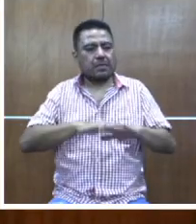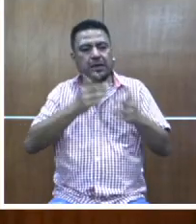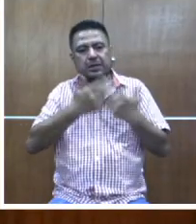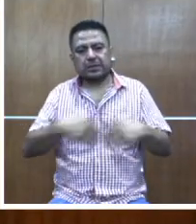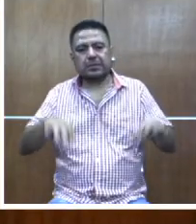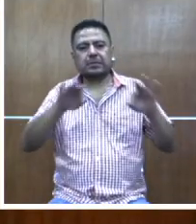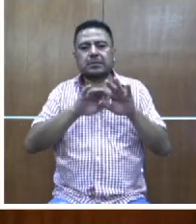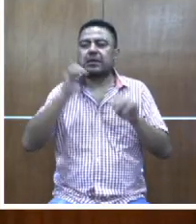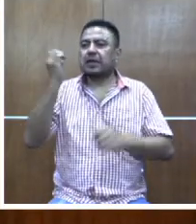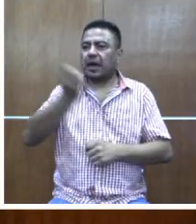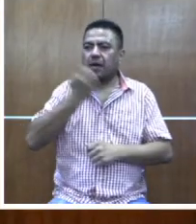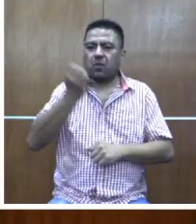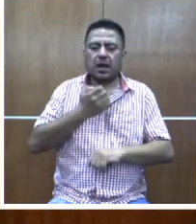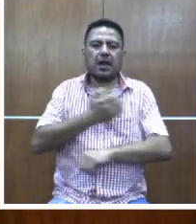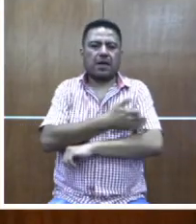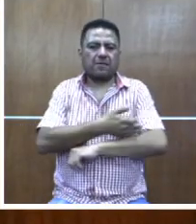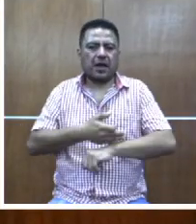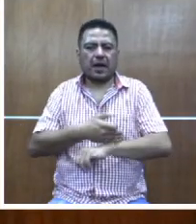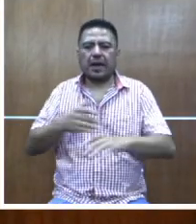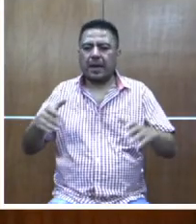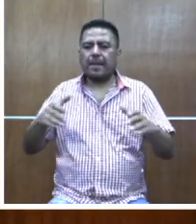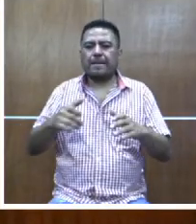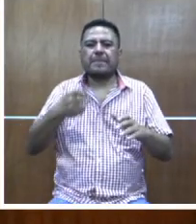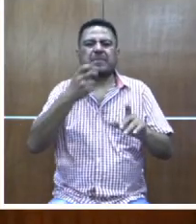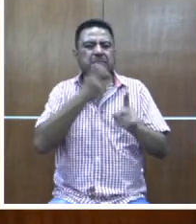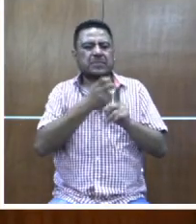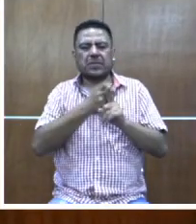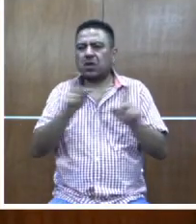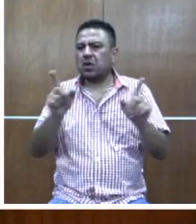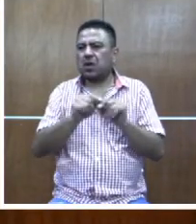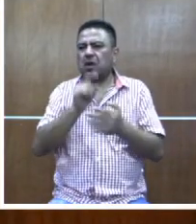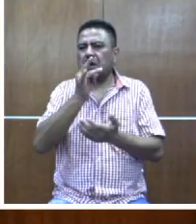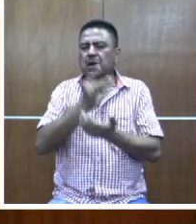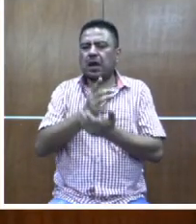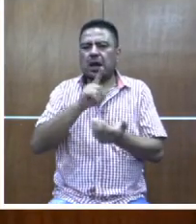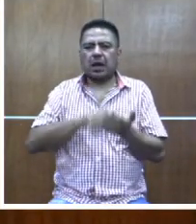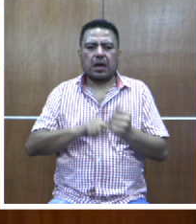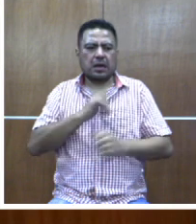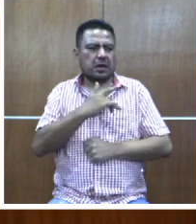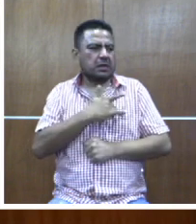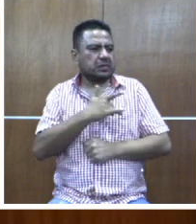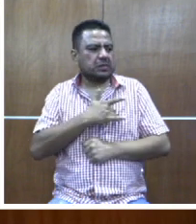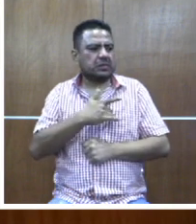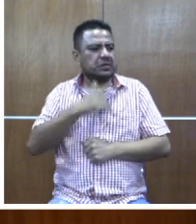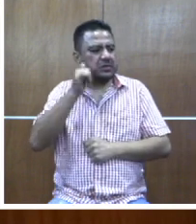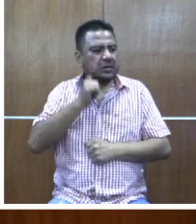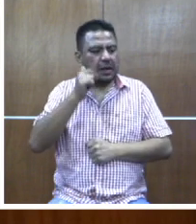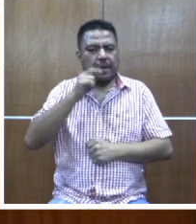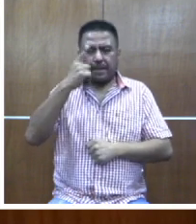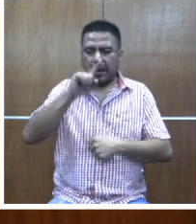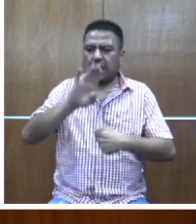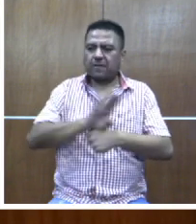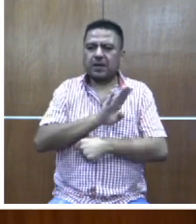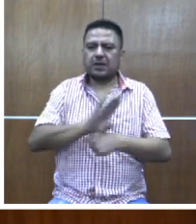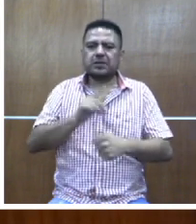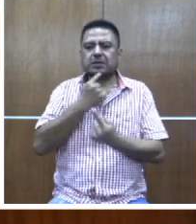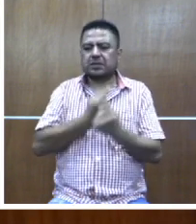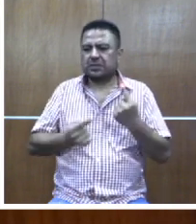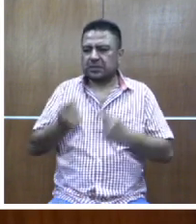La escuela y la familia son un solo corazón, latiendo siempre por el bienestar infantil.